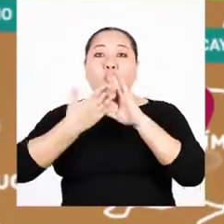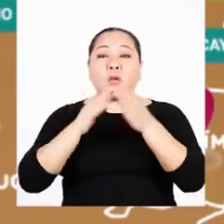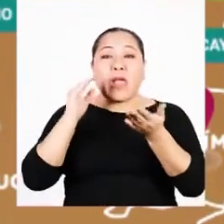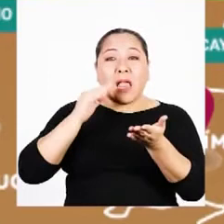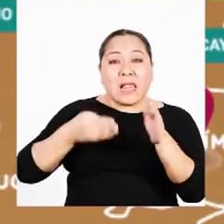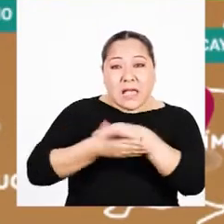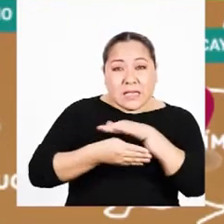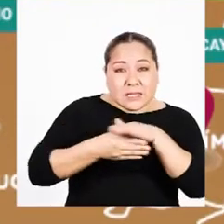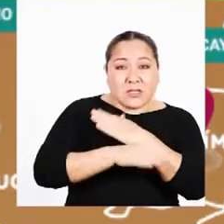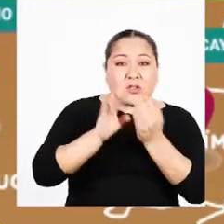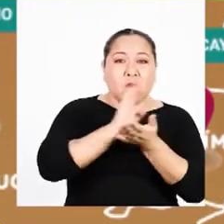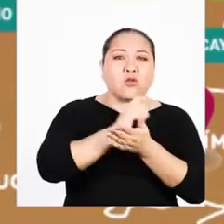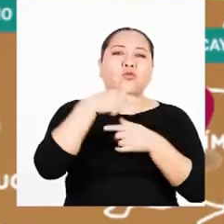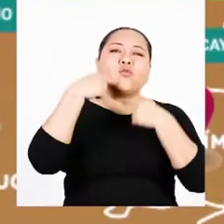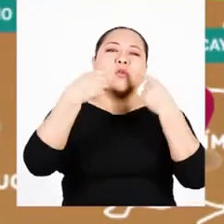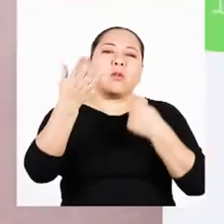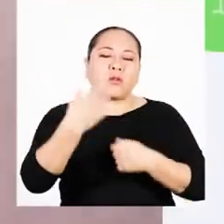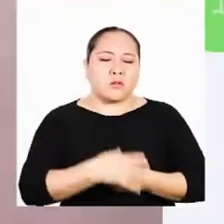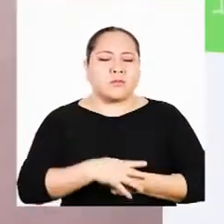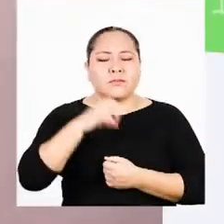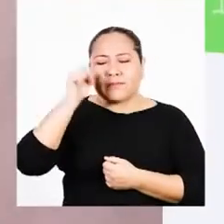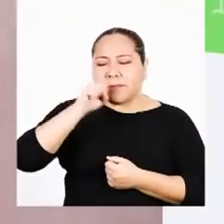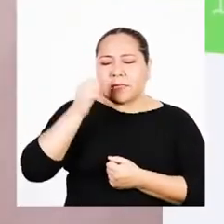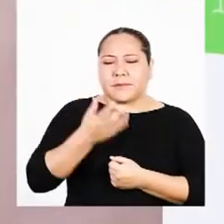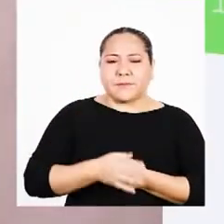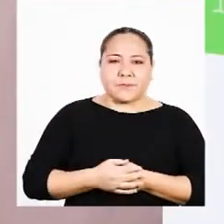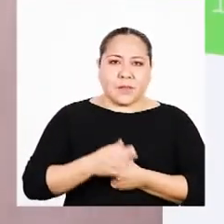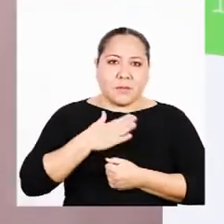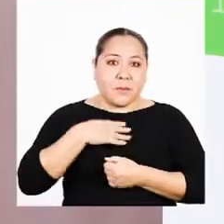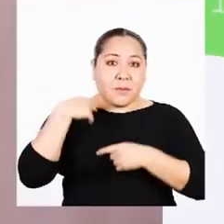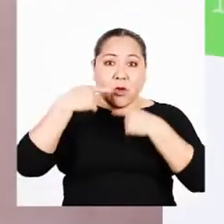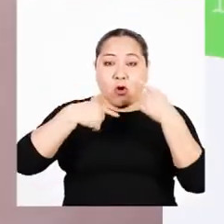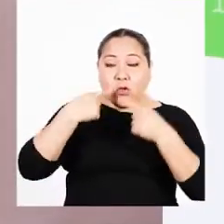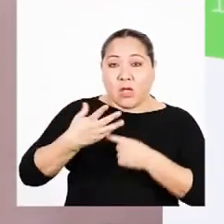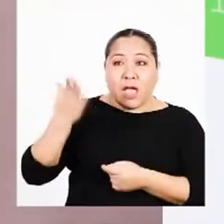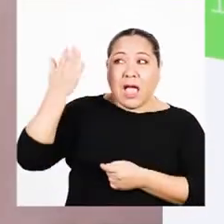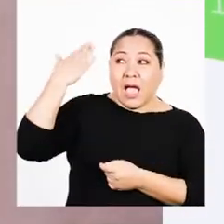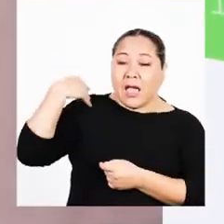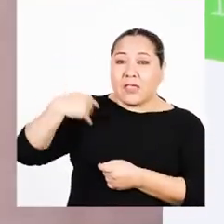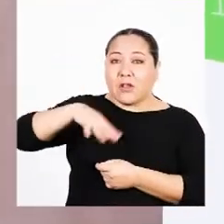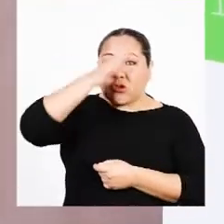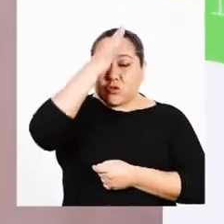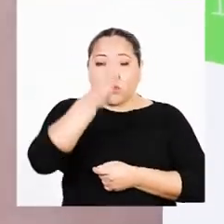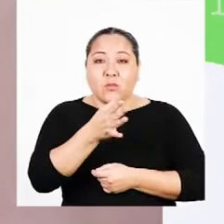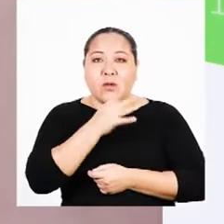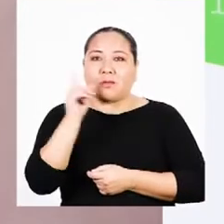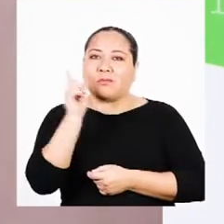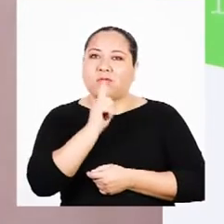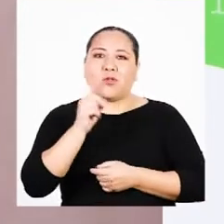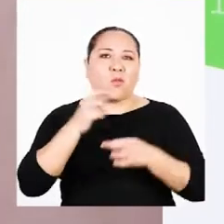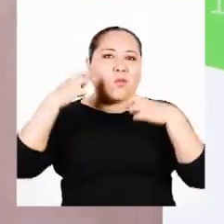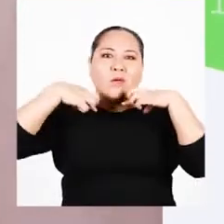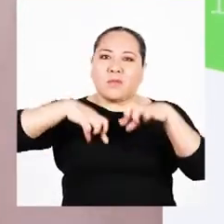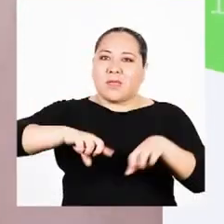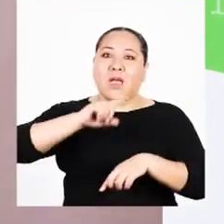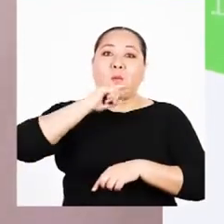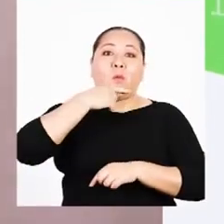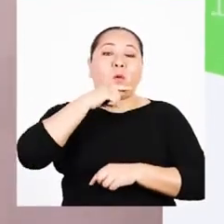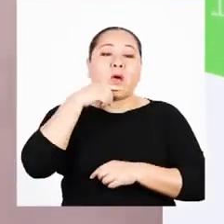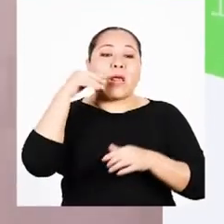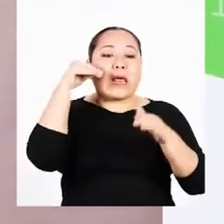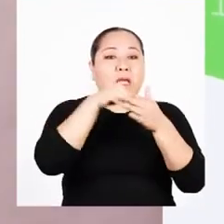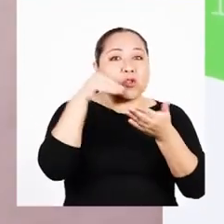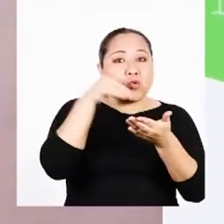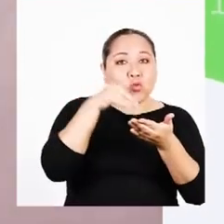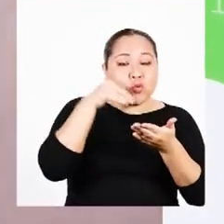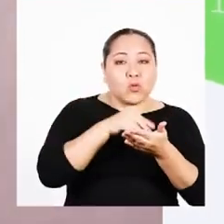sobre el acceso a la educación? Cuéntanos. Por supuesto que sí. A mí me contaron que antes los padres de familia no dejaban que las mujeres